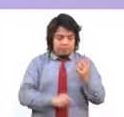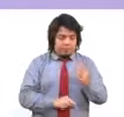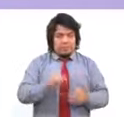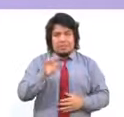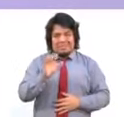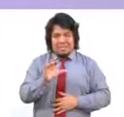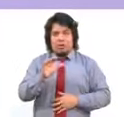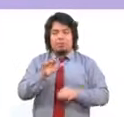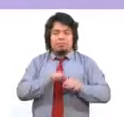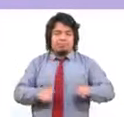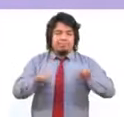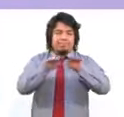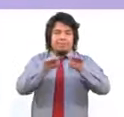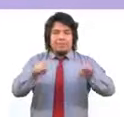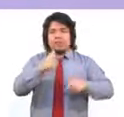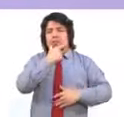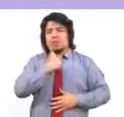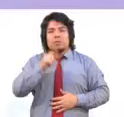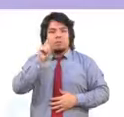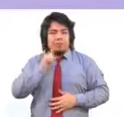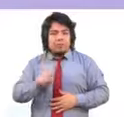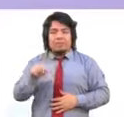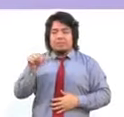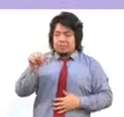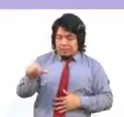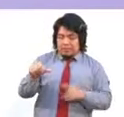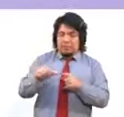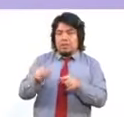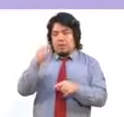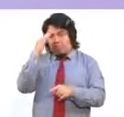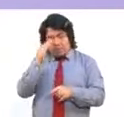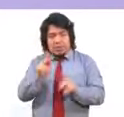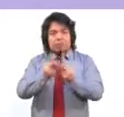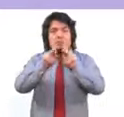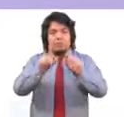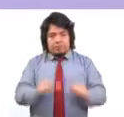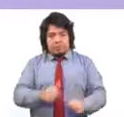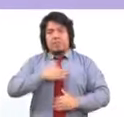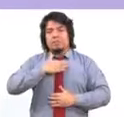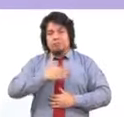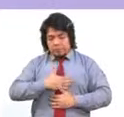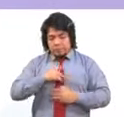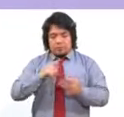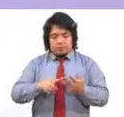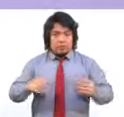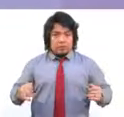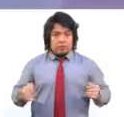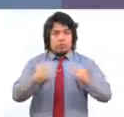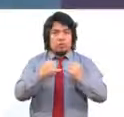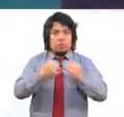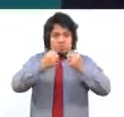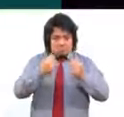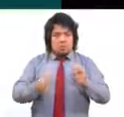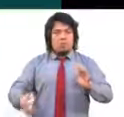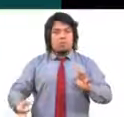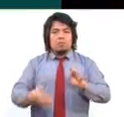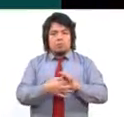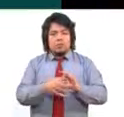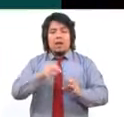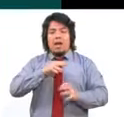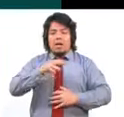relativo a la igualdad de género y 16 inherente a la paz, justicia e instituciones sólidas, se creó una